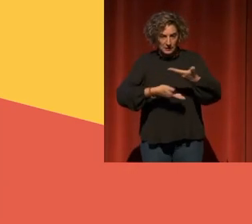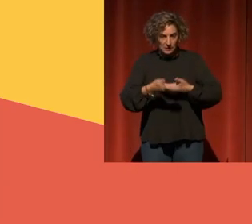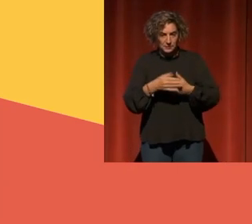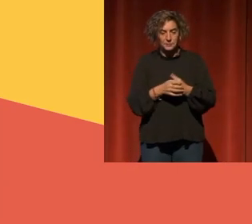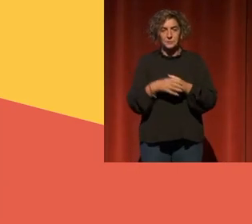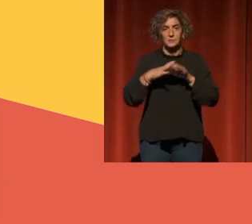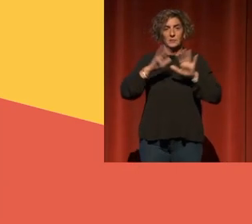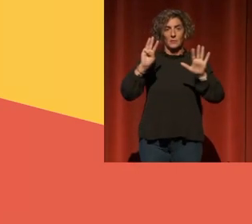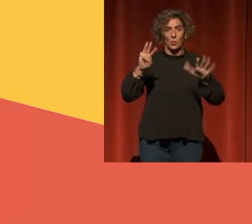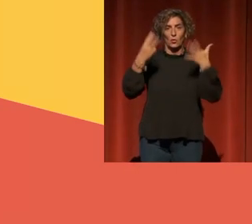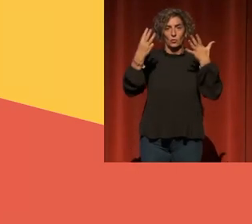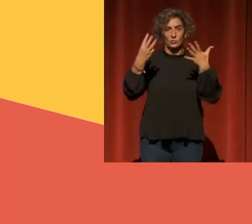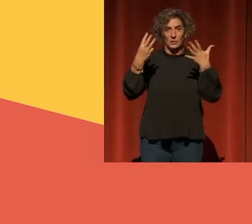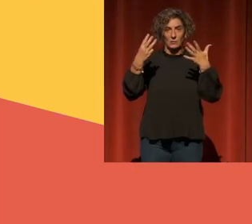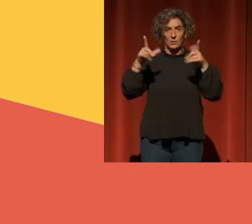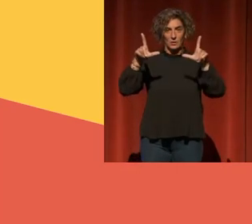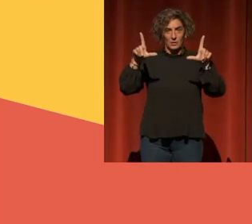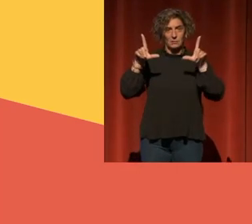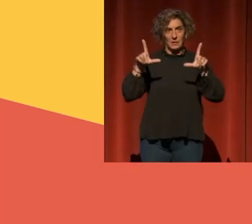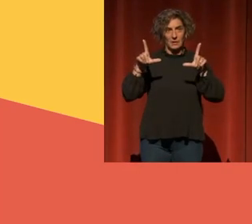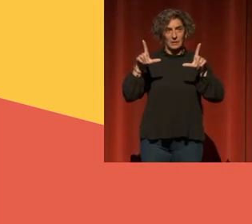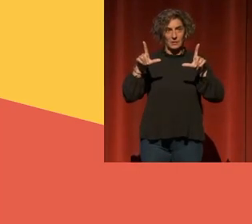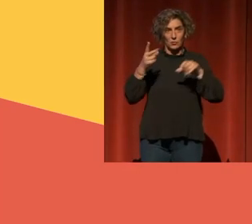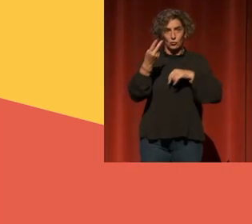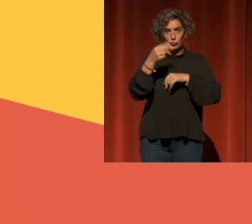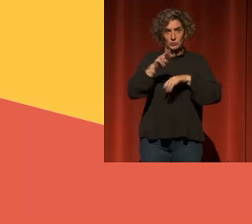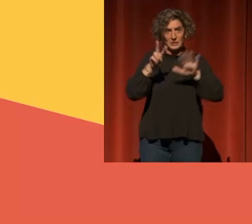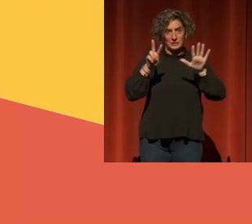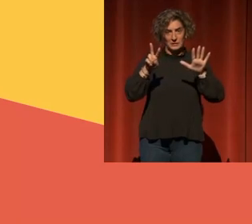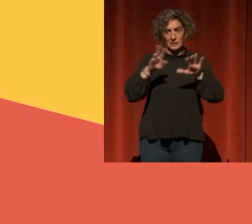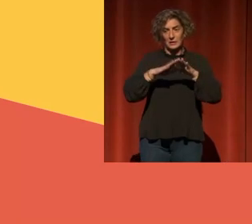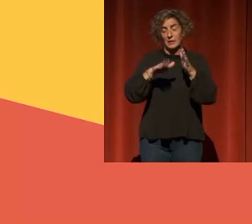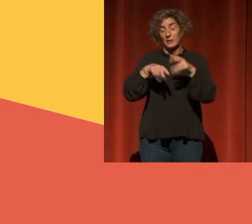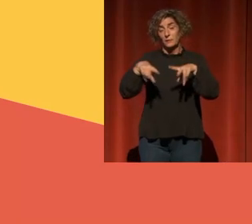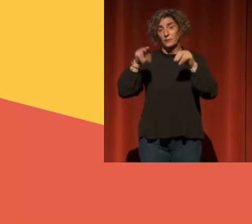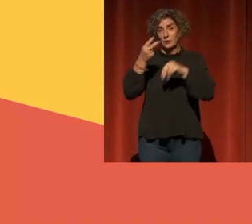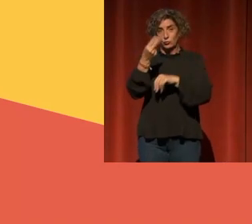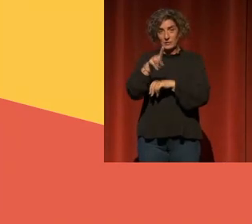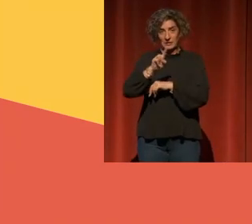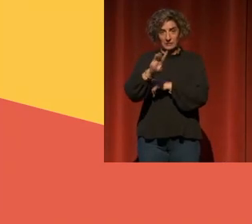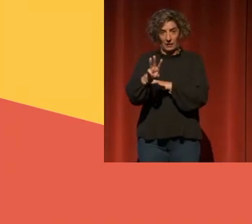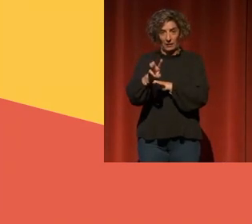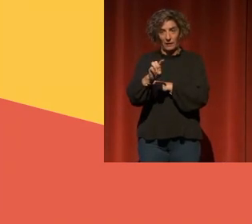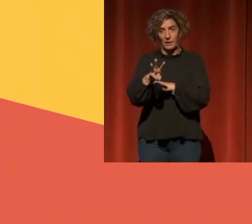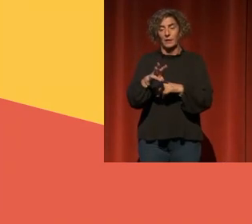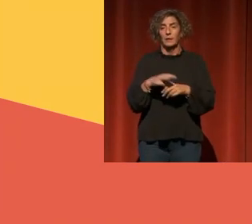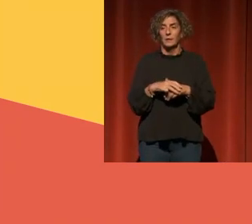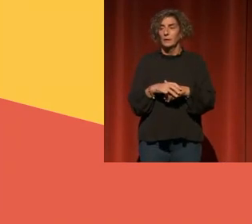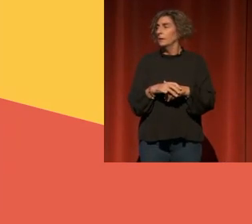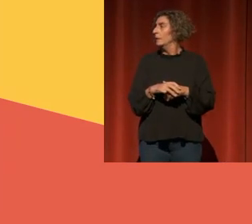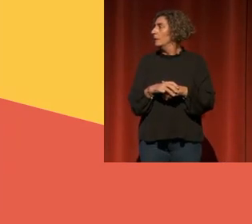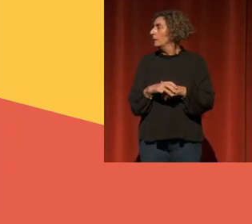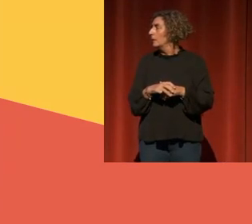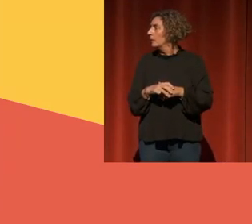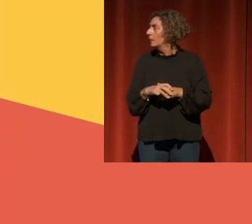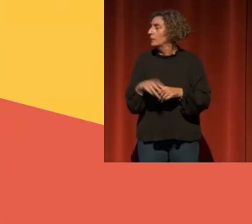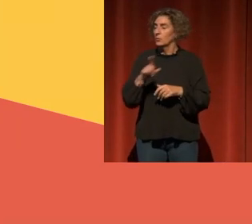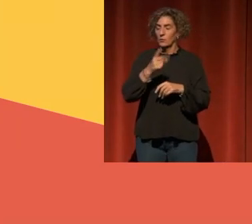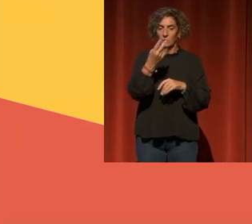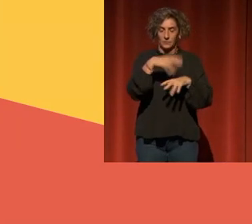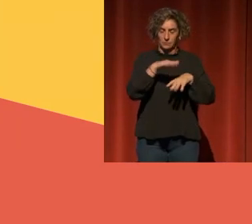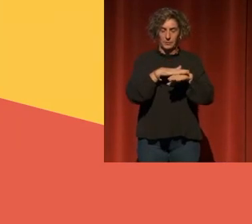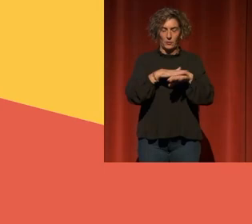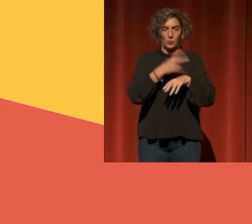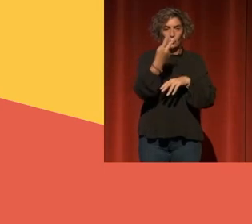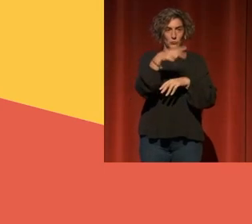octavo programa marco eh que empieza en 2007 y concluye en 2013 Perdón empieza en 2014 y concluye